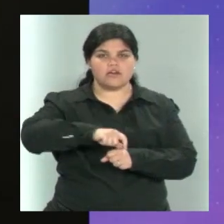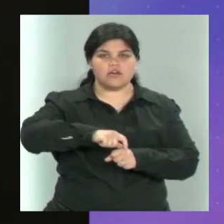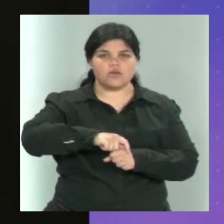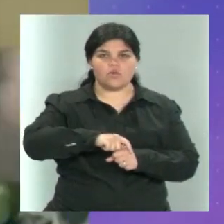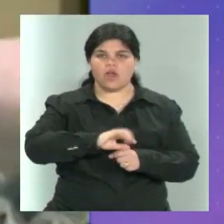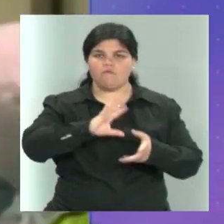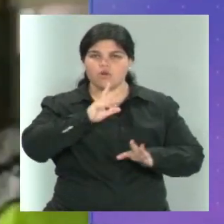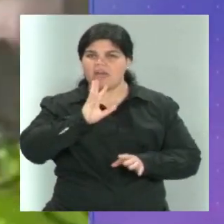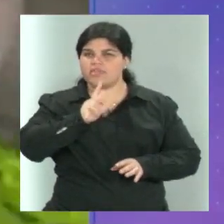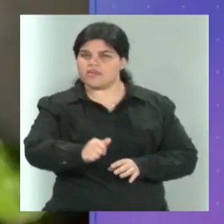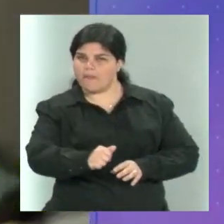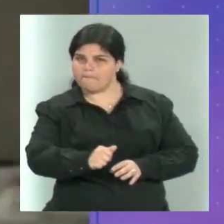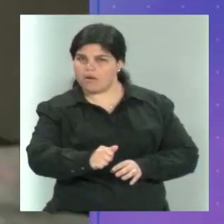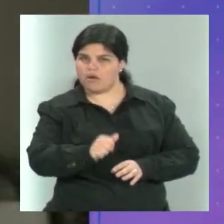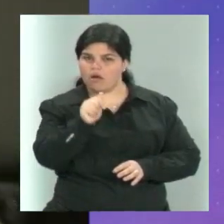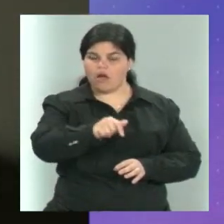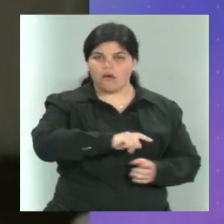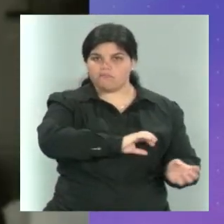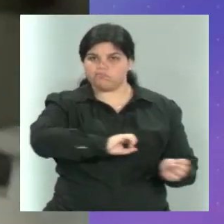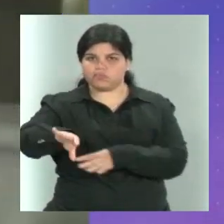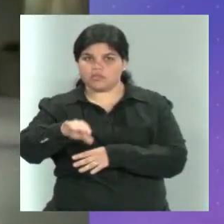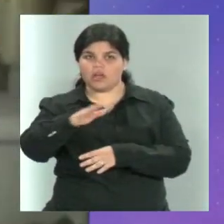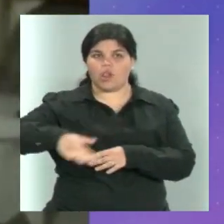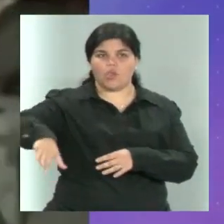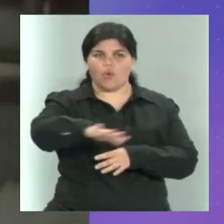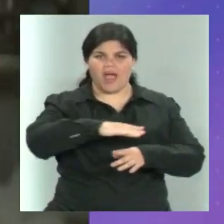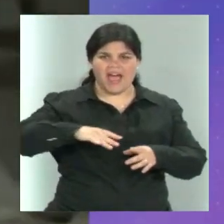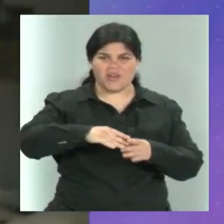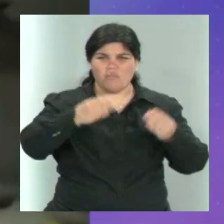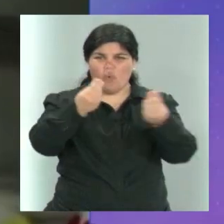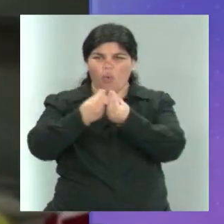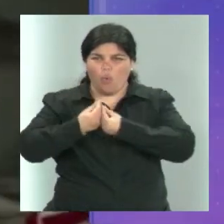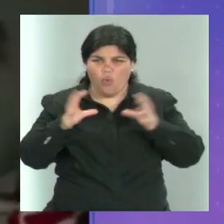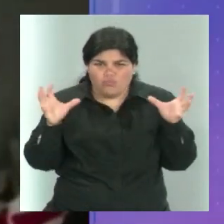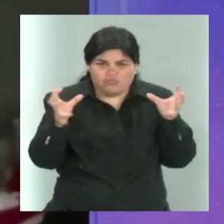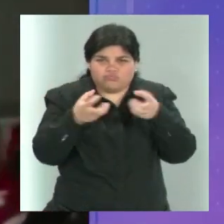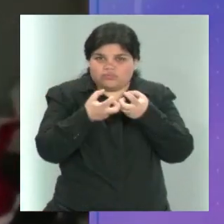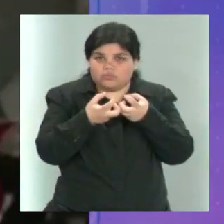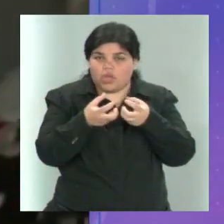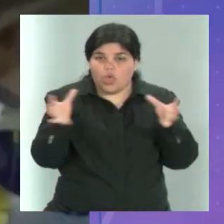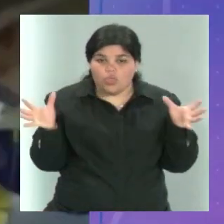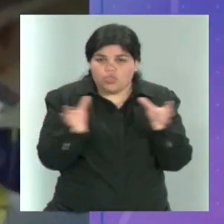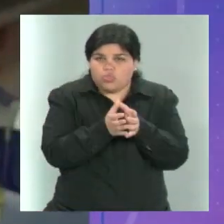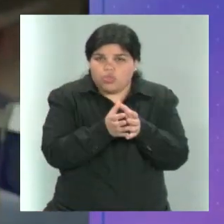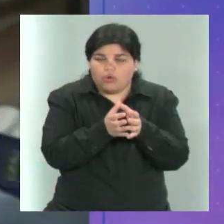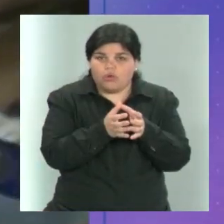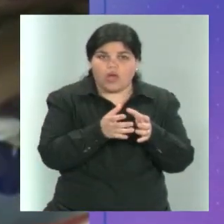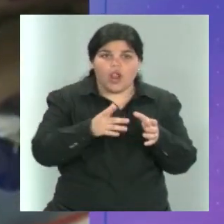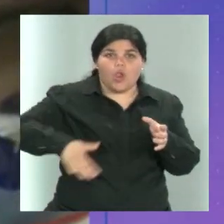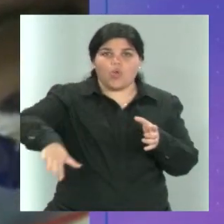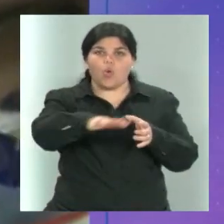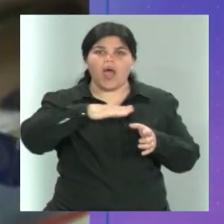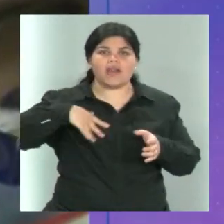explotándolos. Estaban en una situación de hacinamiento, prácticamente con una estructura sin ventilación,